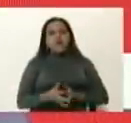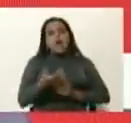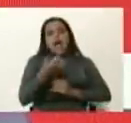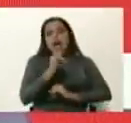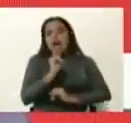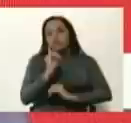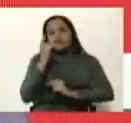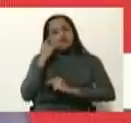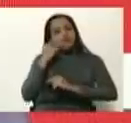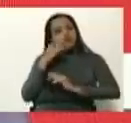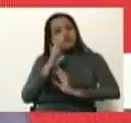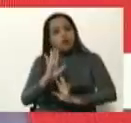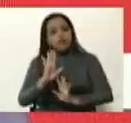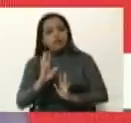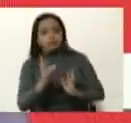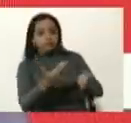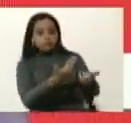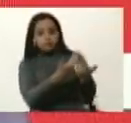supuesta representante,